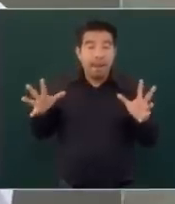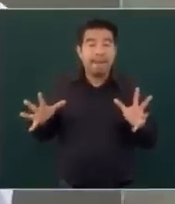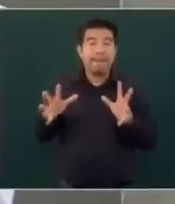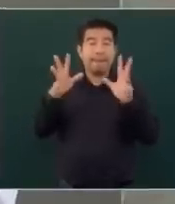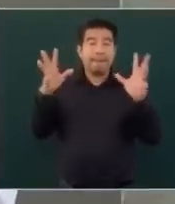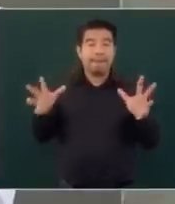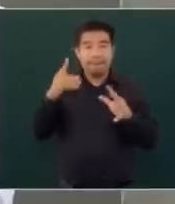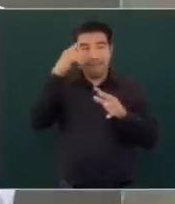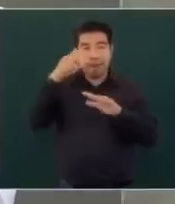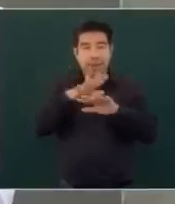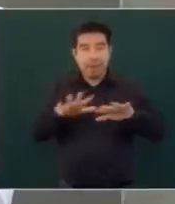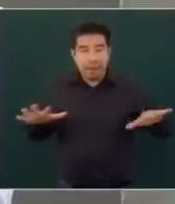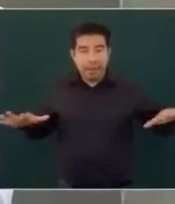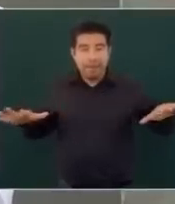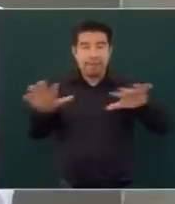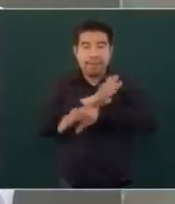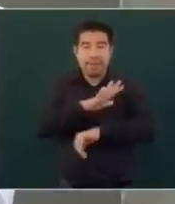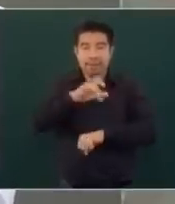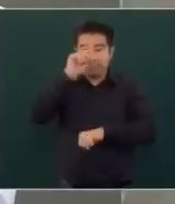la transformación,